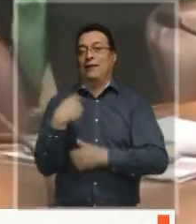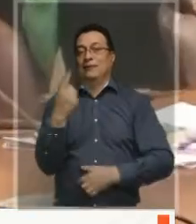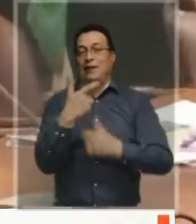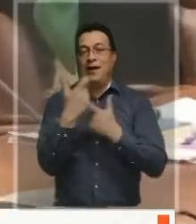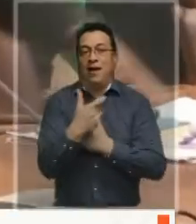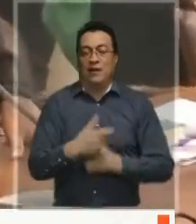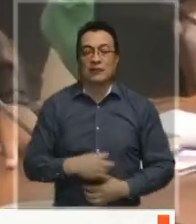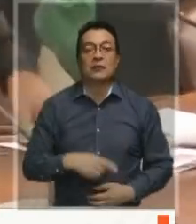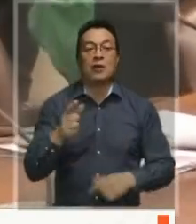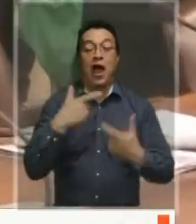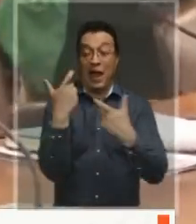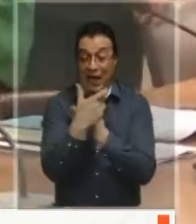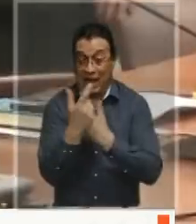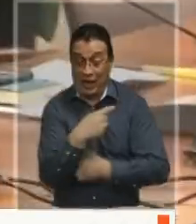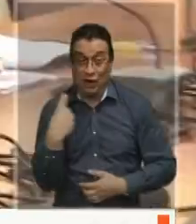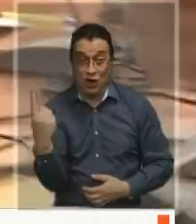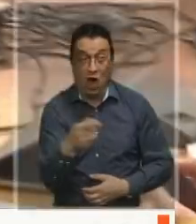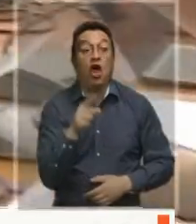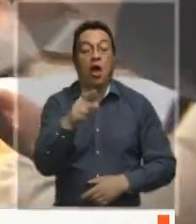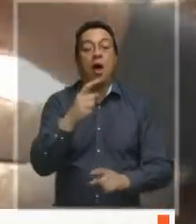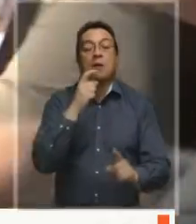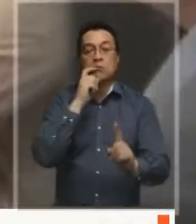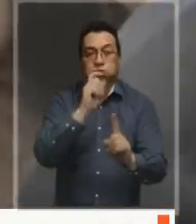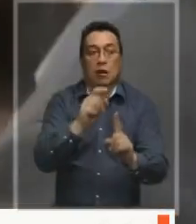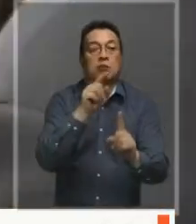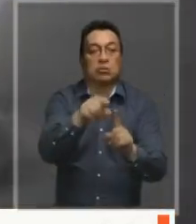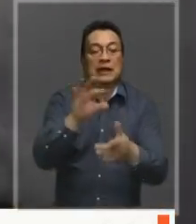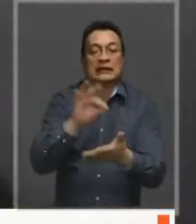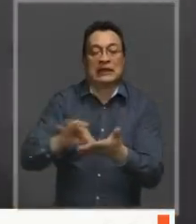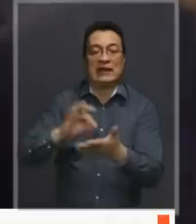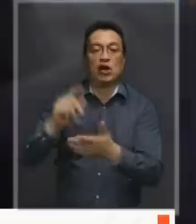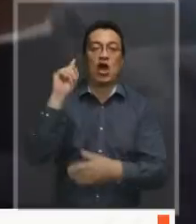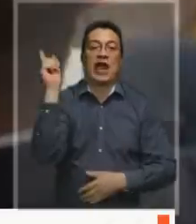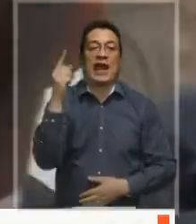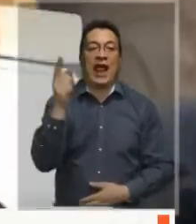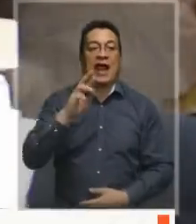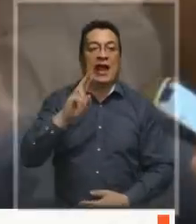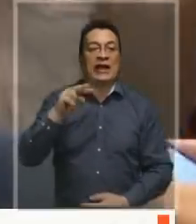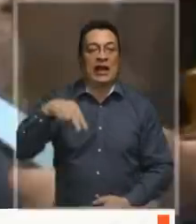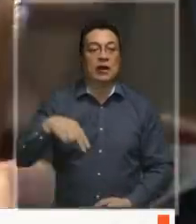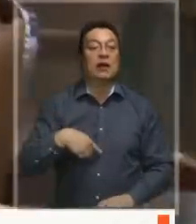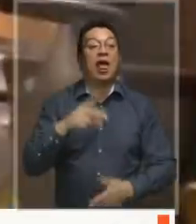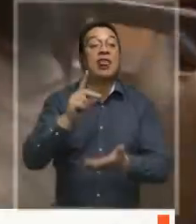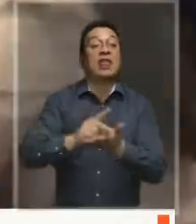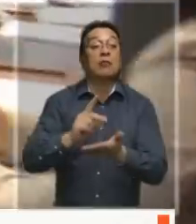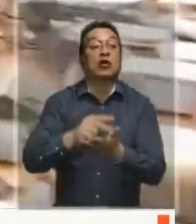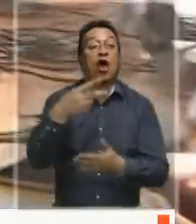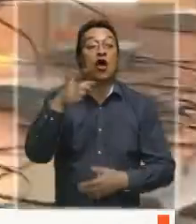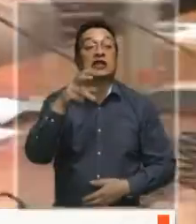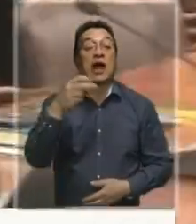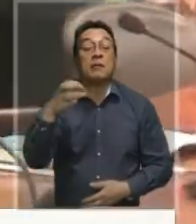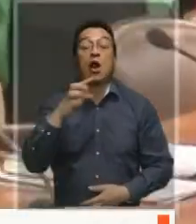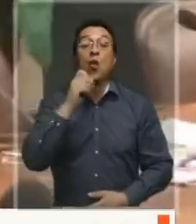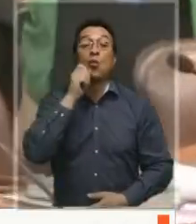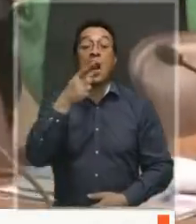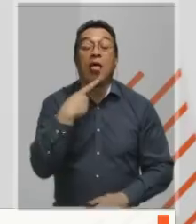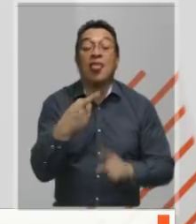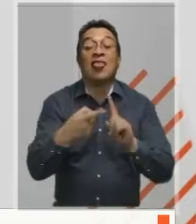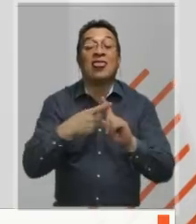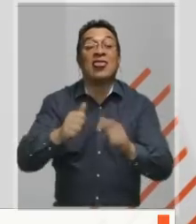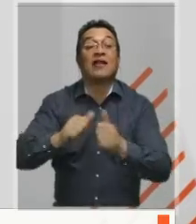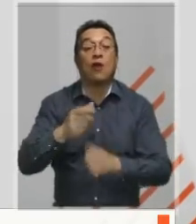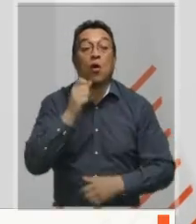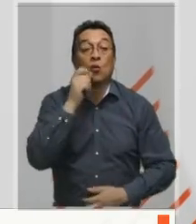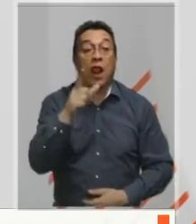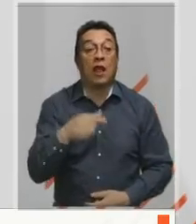Tras las risas de la carrera, las emprendió contra el secretario general de RN. Diputado Schalper, ¿cuál fue el desafío? ¿Perdón? ¿Cuál fue el desafío? No,